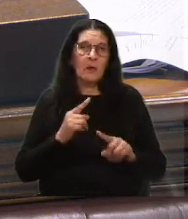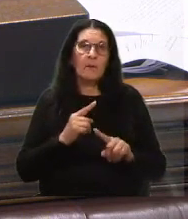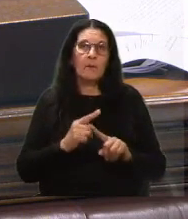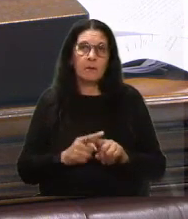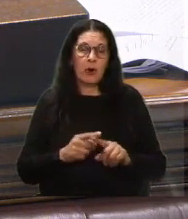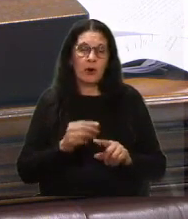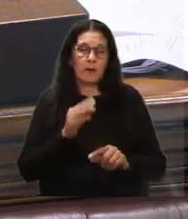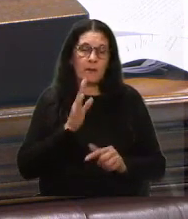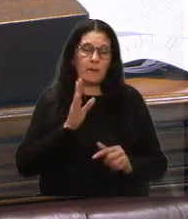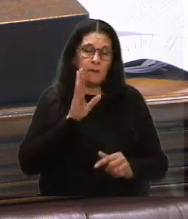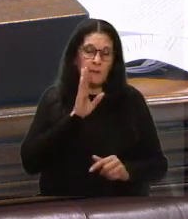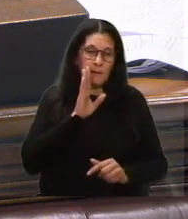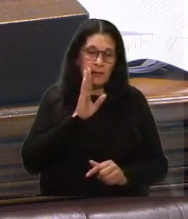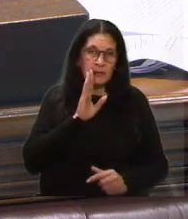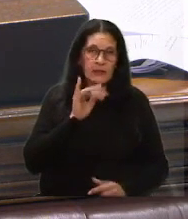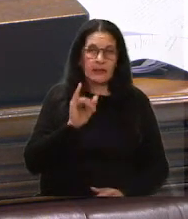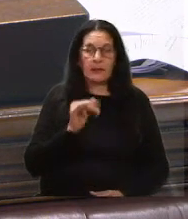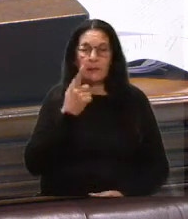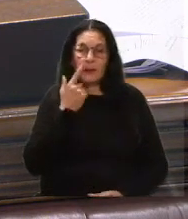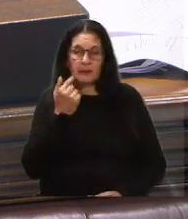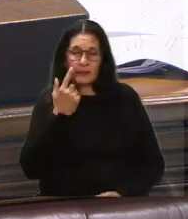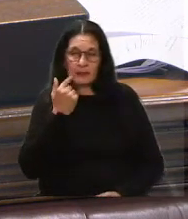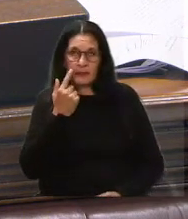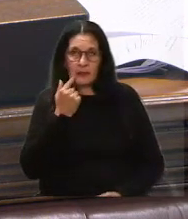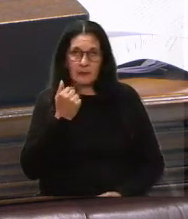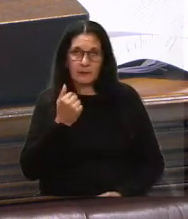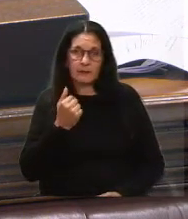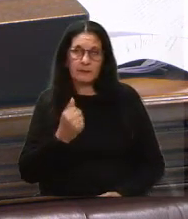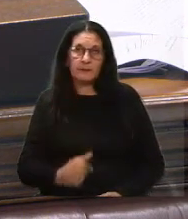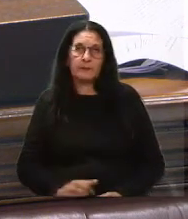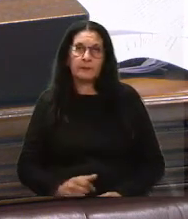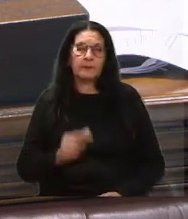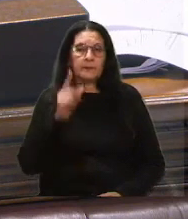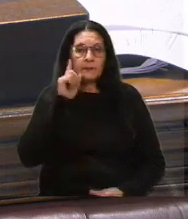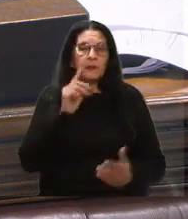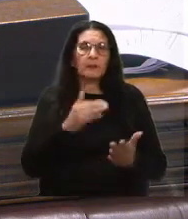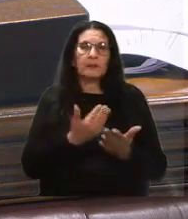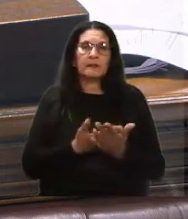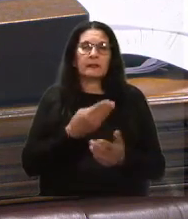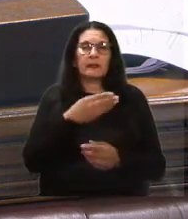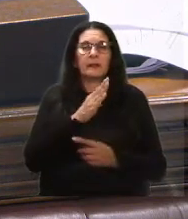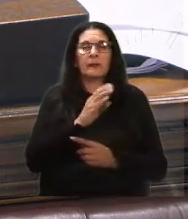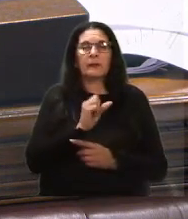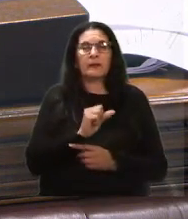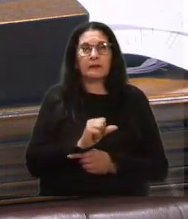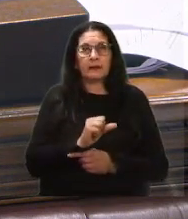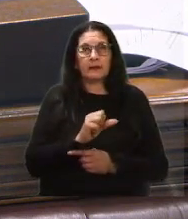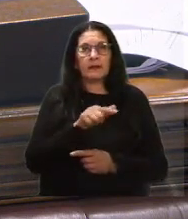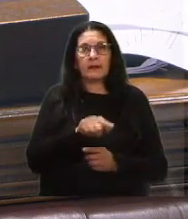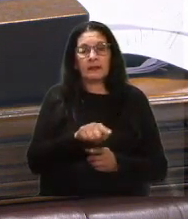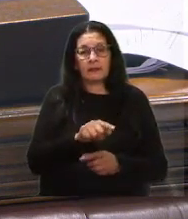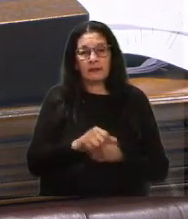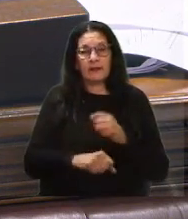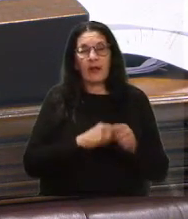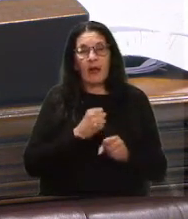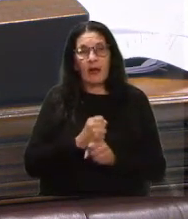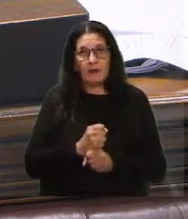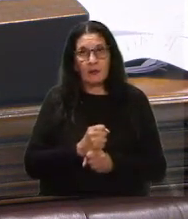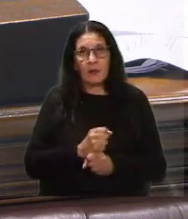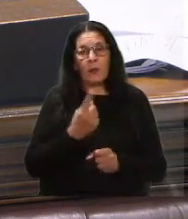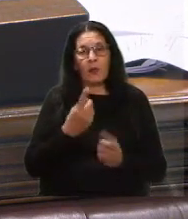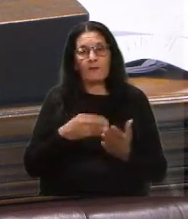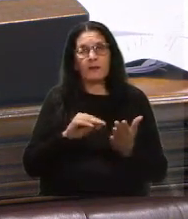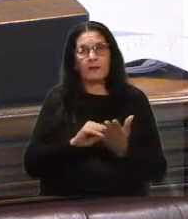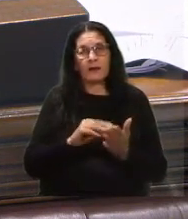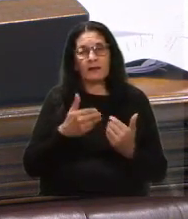por por maternidad como por paternidad eh presentadas en el banco de previsión social desde ese año